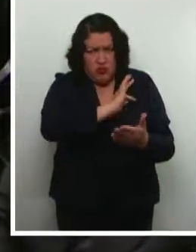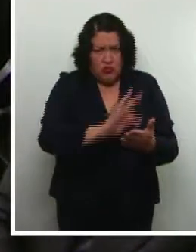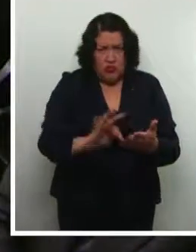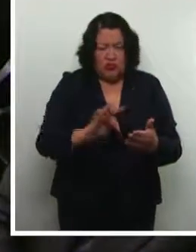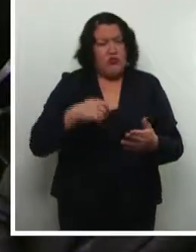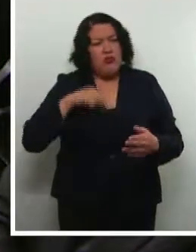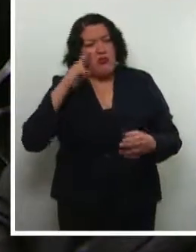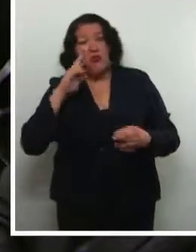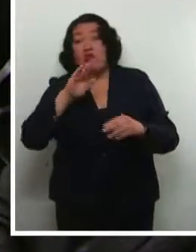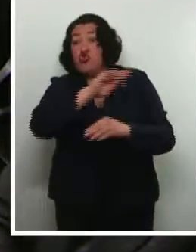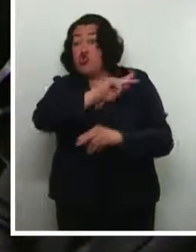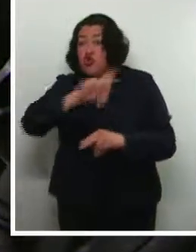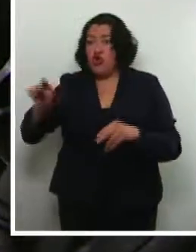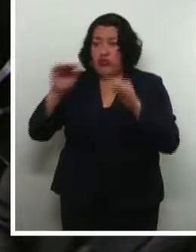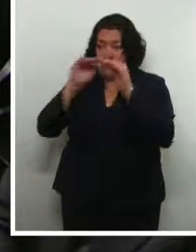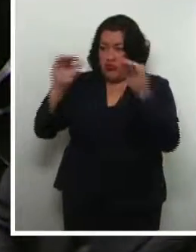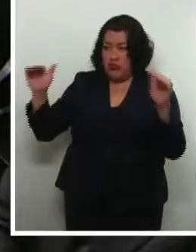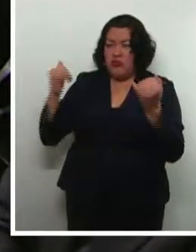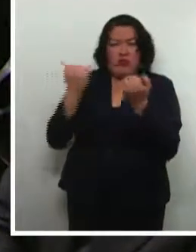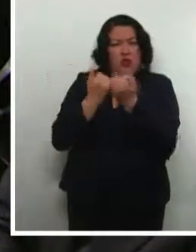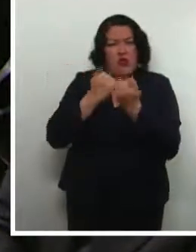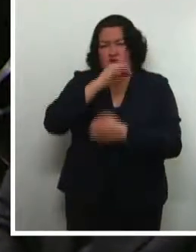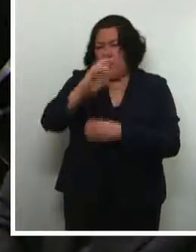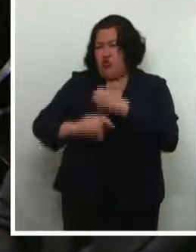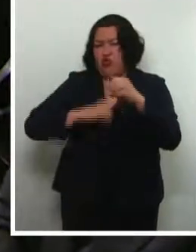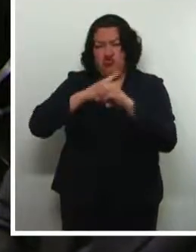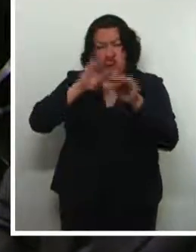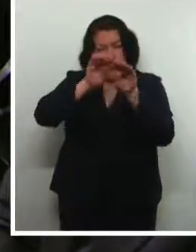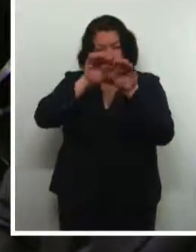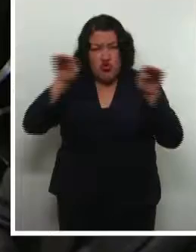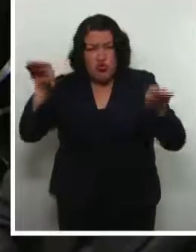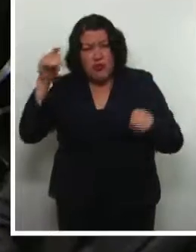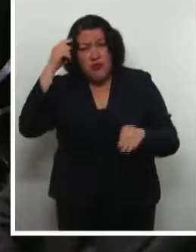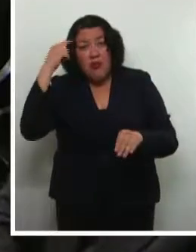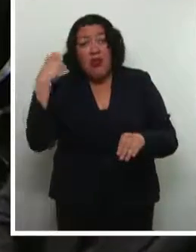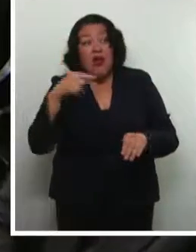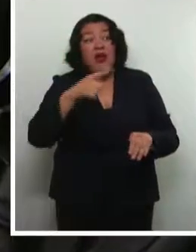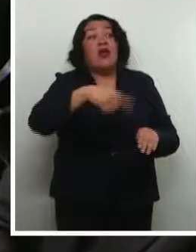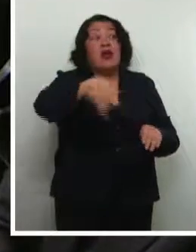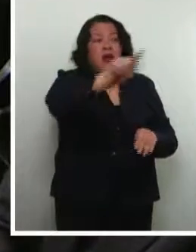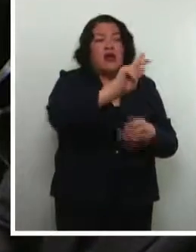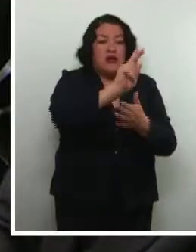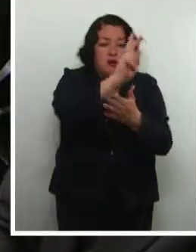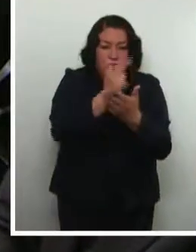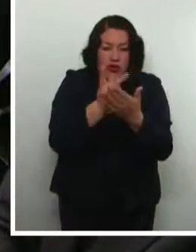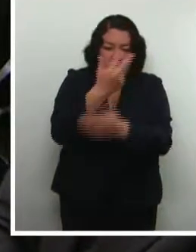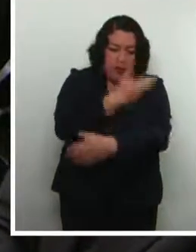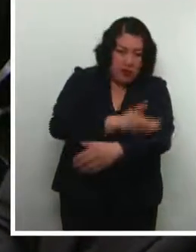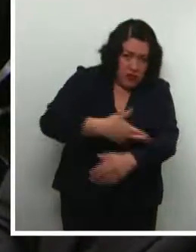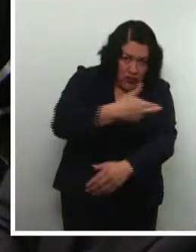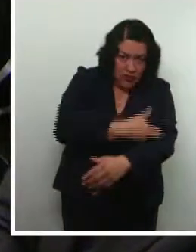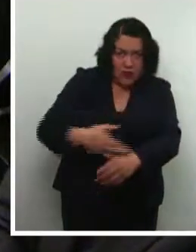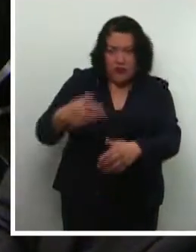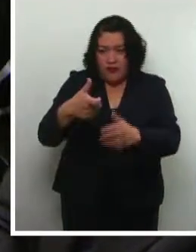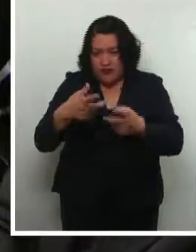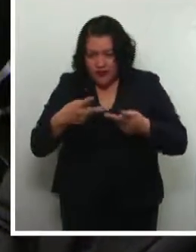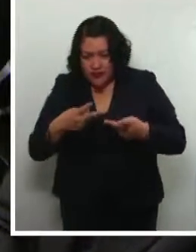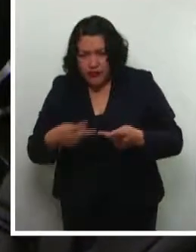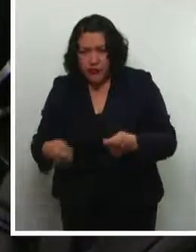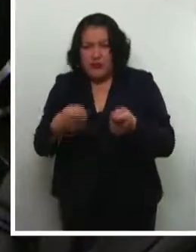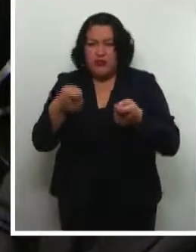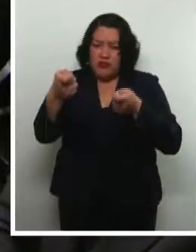directa, equitativa y democrática en el proceso de planeación, elaboración, aprobación,